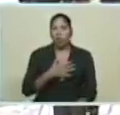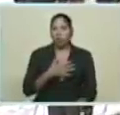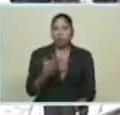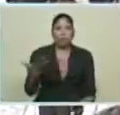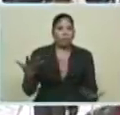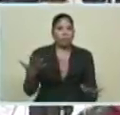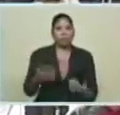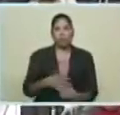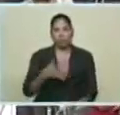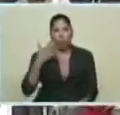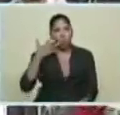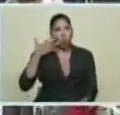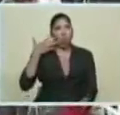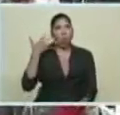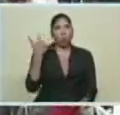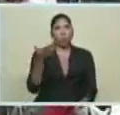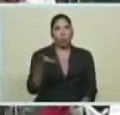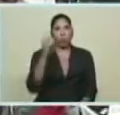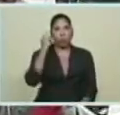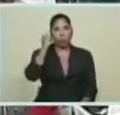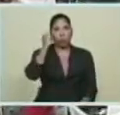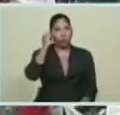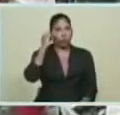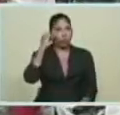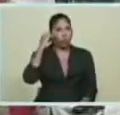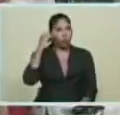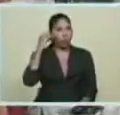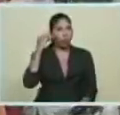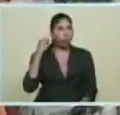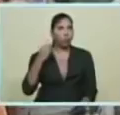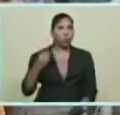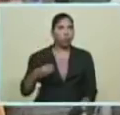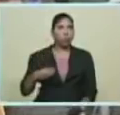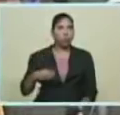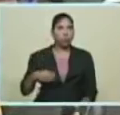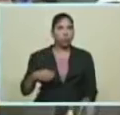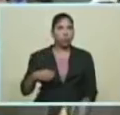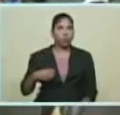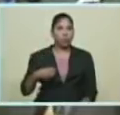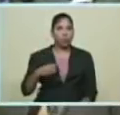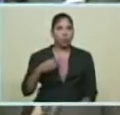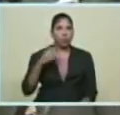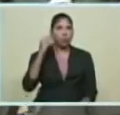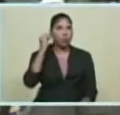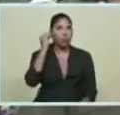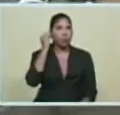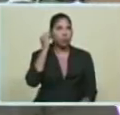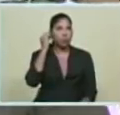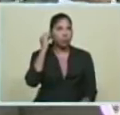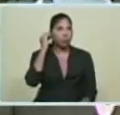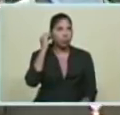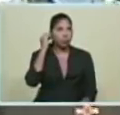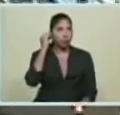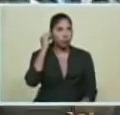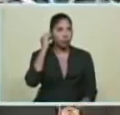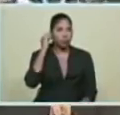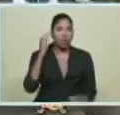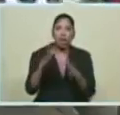admiración absoluta a la familia militar bolivariana de Venezuela, a todos,